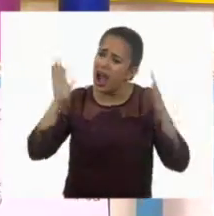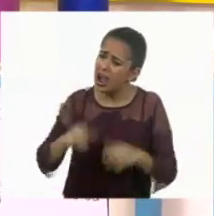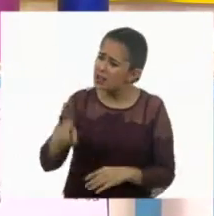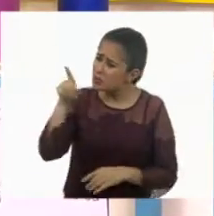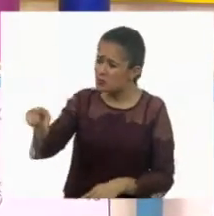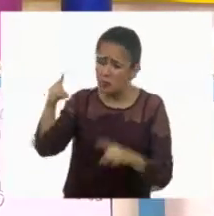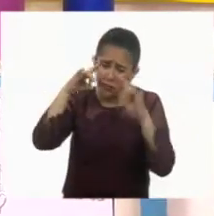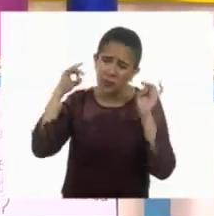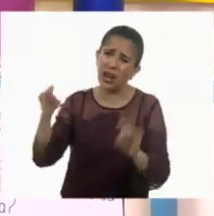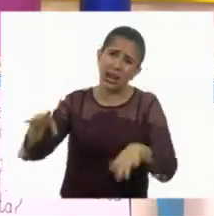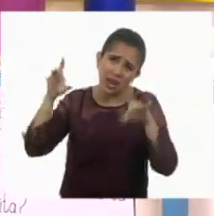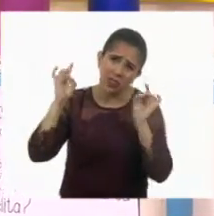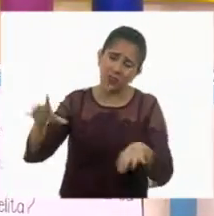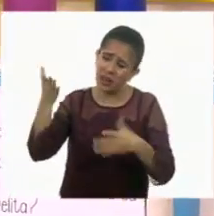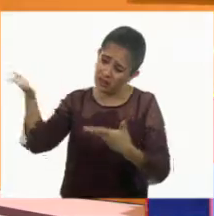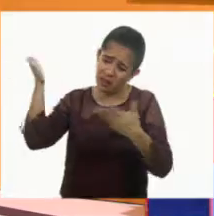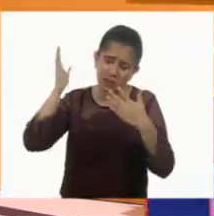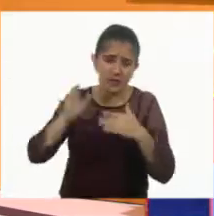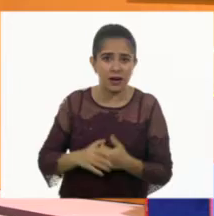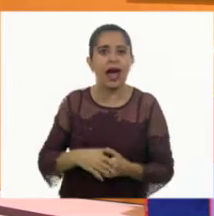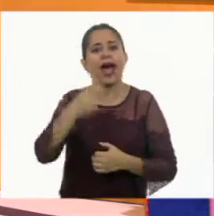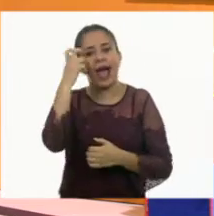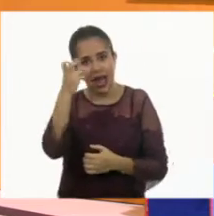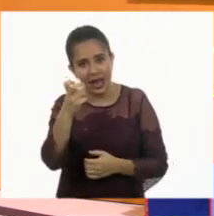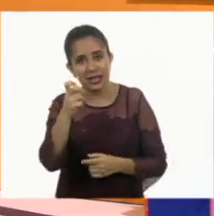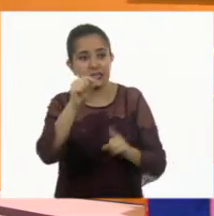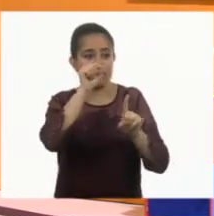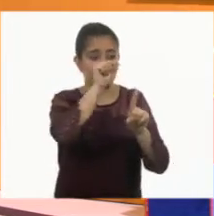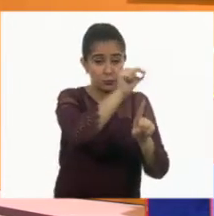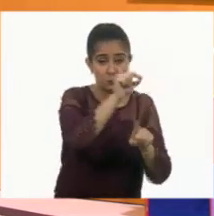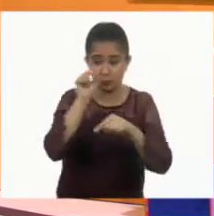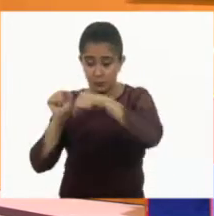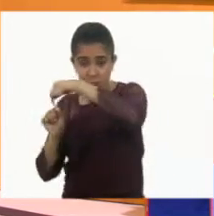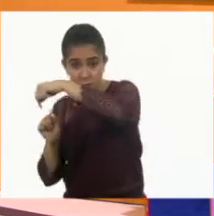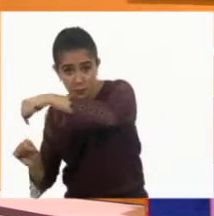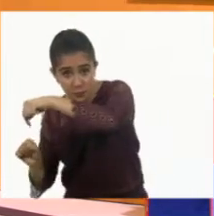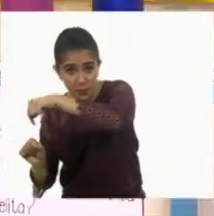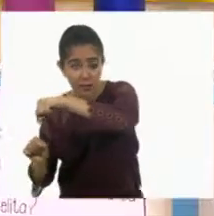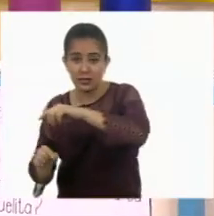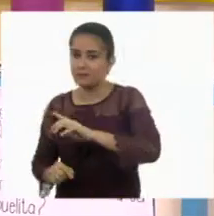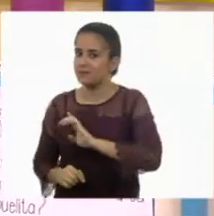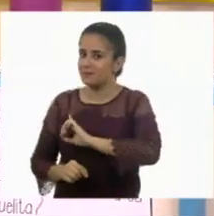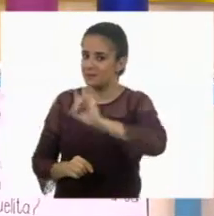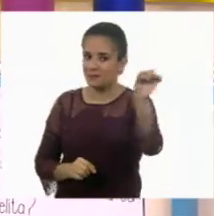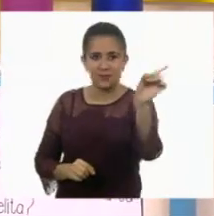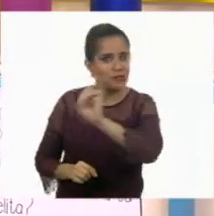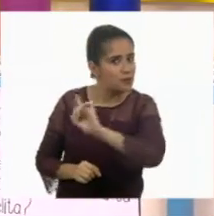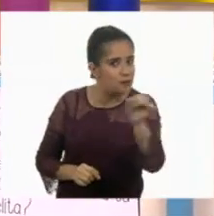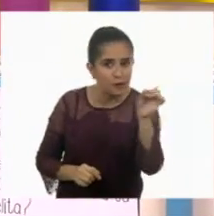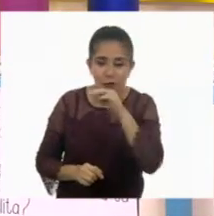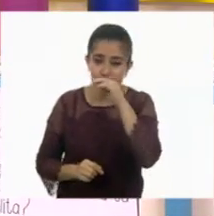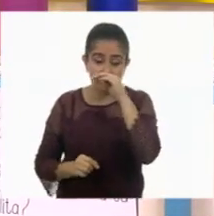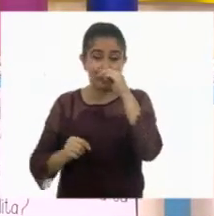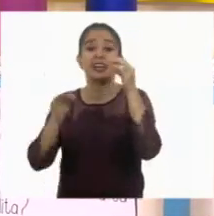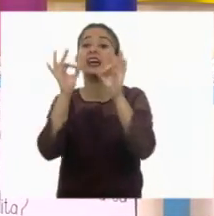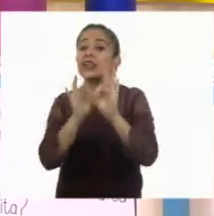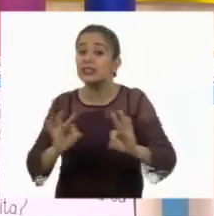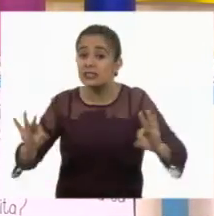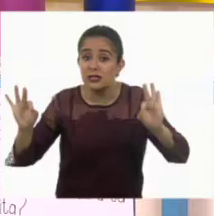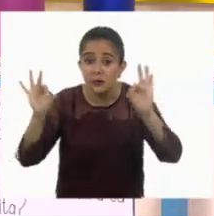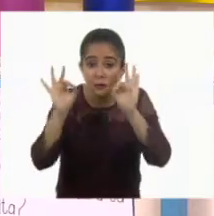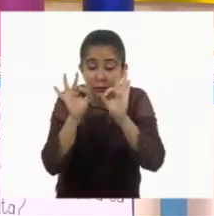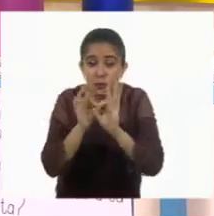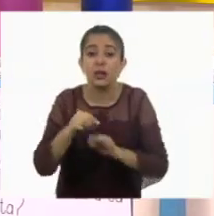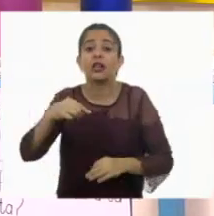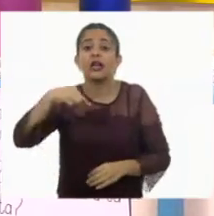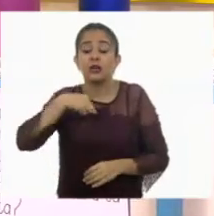te duele la cabeza? Ay, estás exclamando. No, ya ven, ¿cómo y qué tan importante es que yo sepa